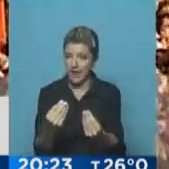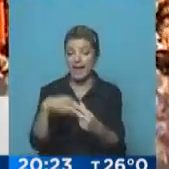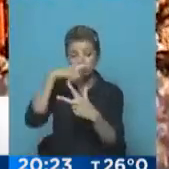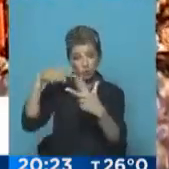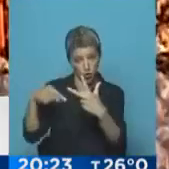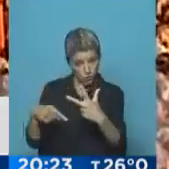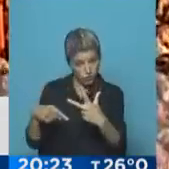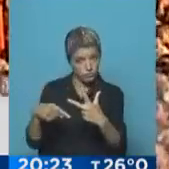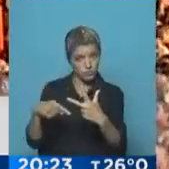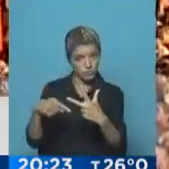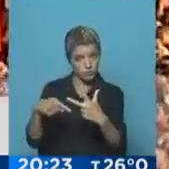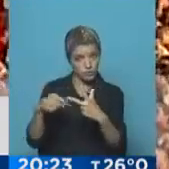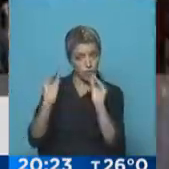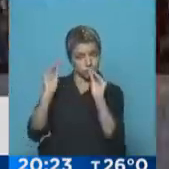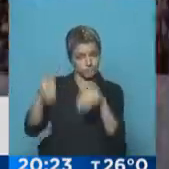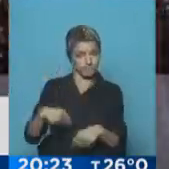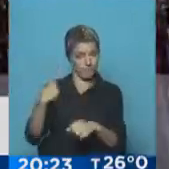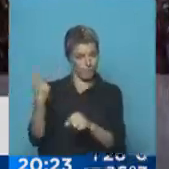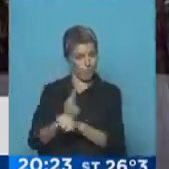ser destruidas.